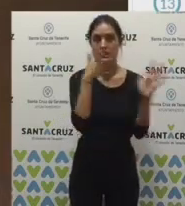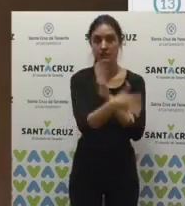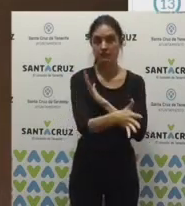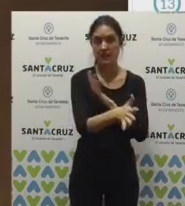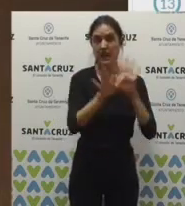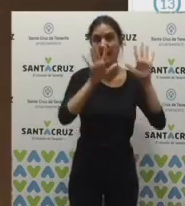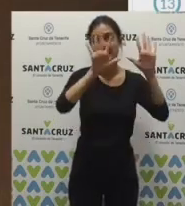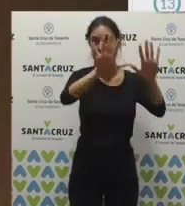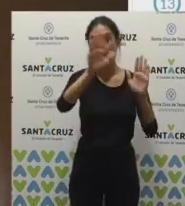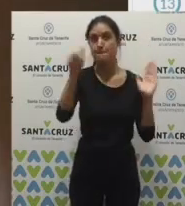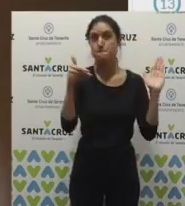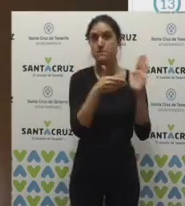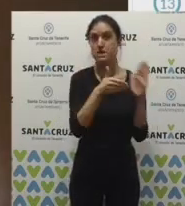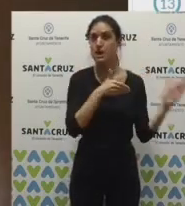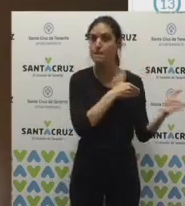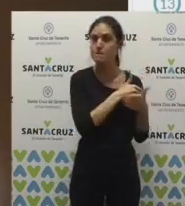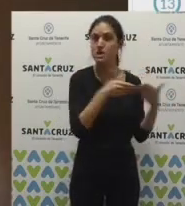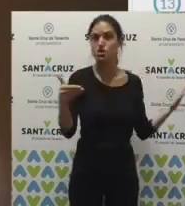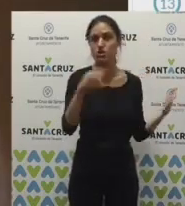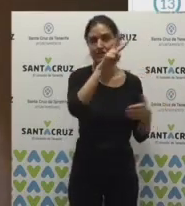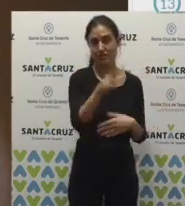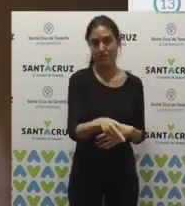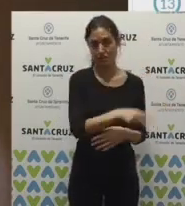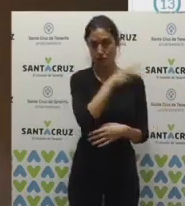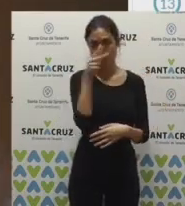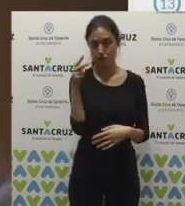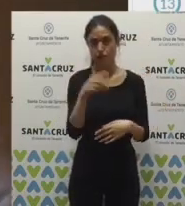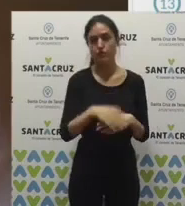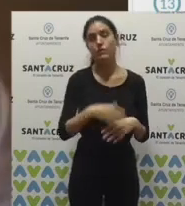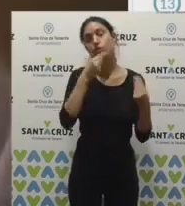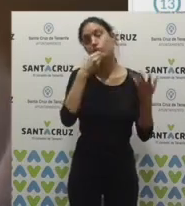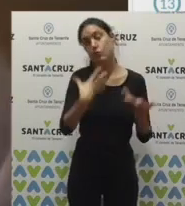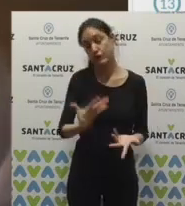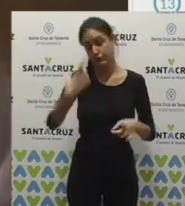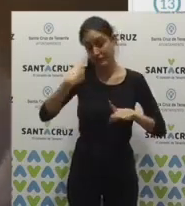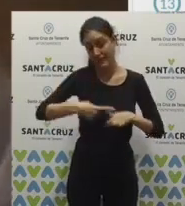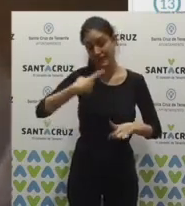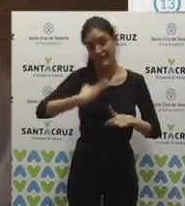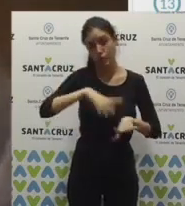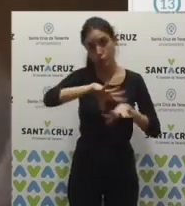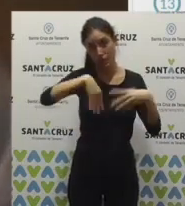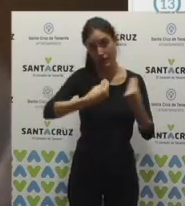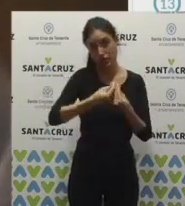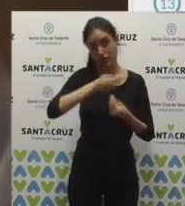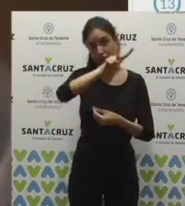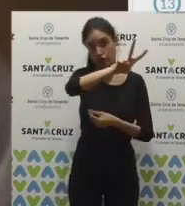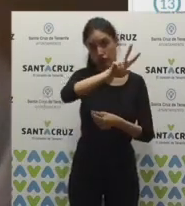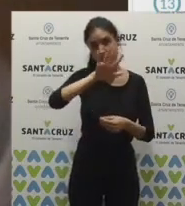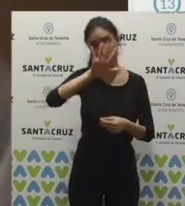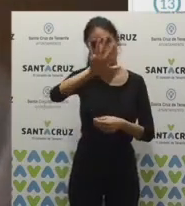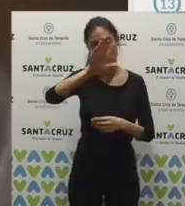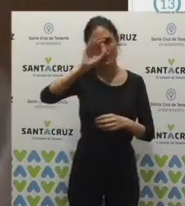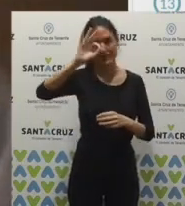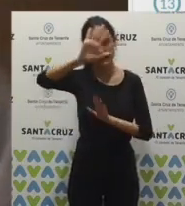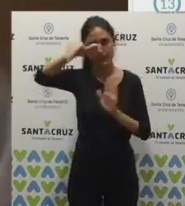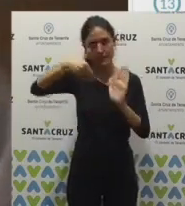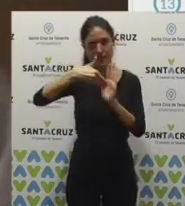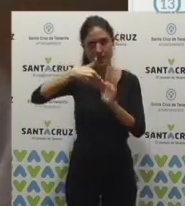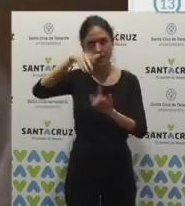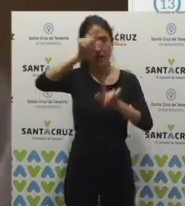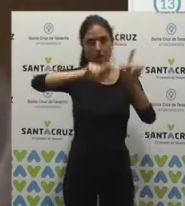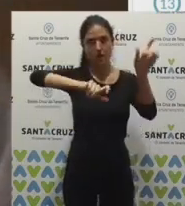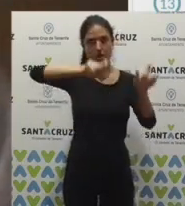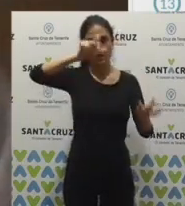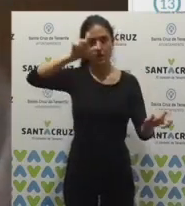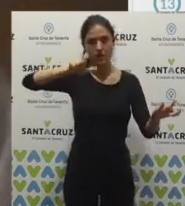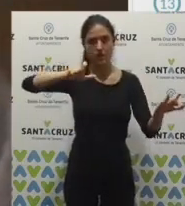mil millones de euros bueno santacruz tiene 205 mil habitantes aproximadamente el 22 por